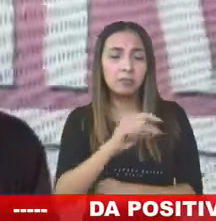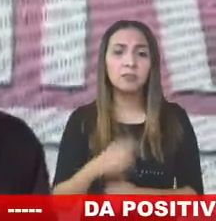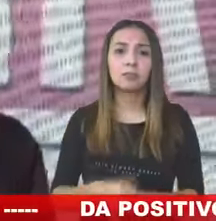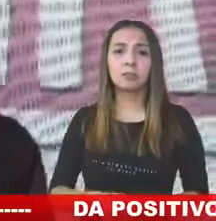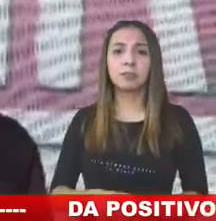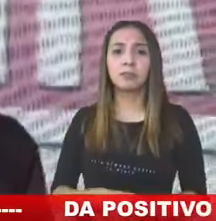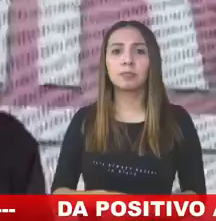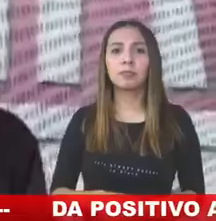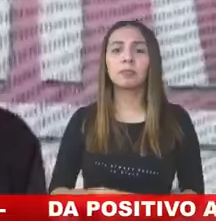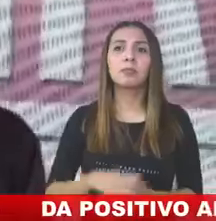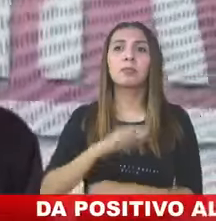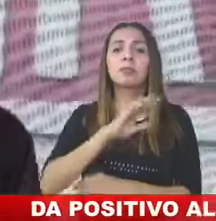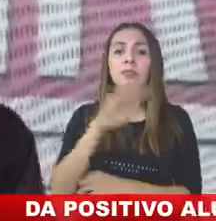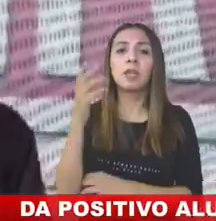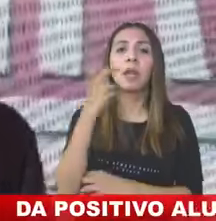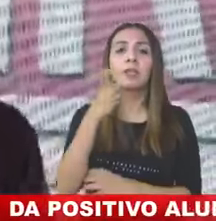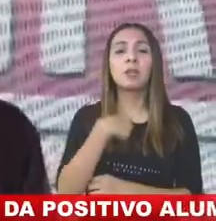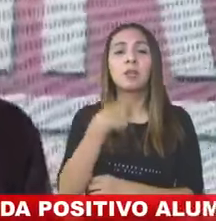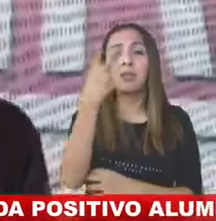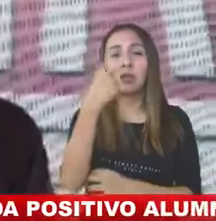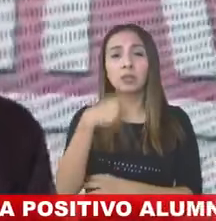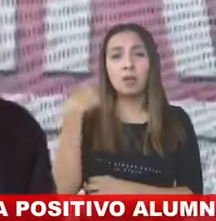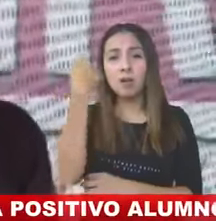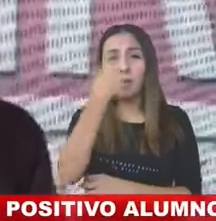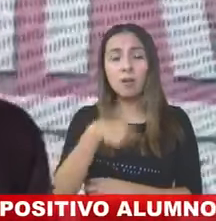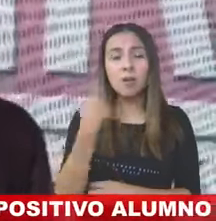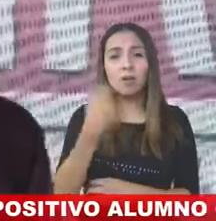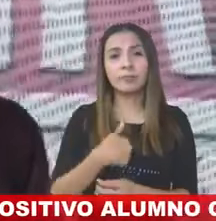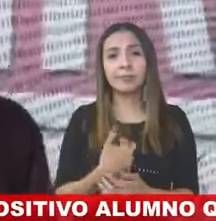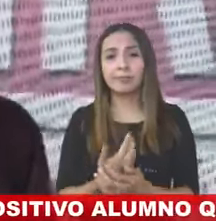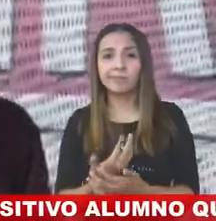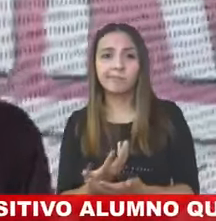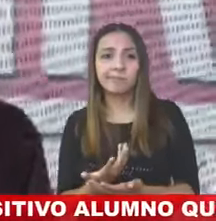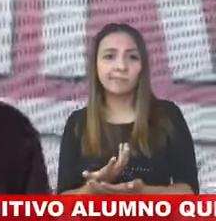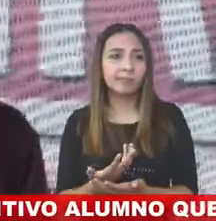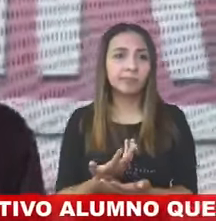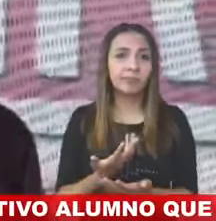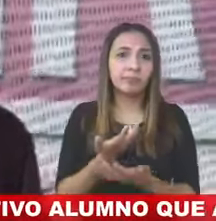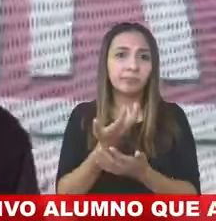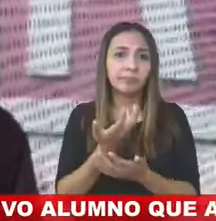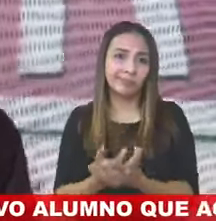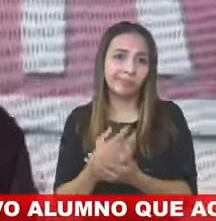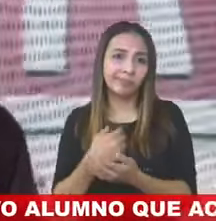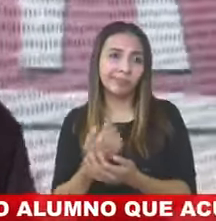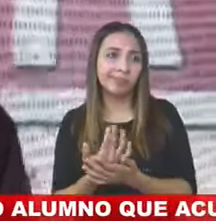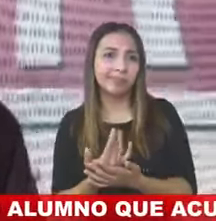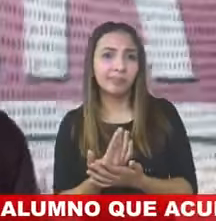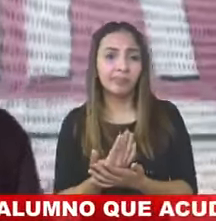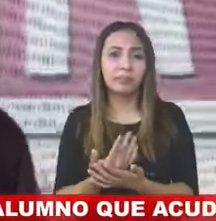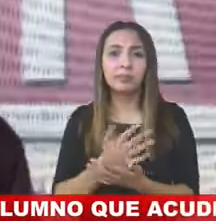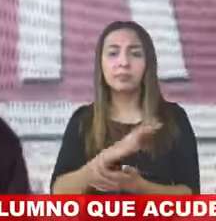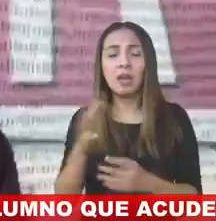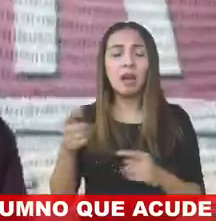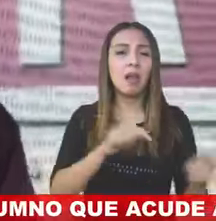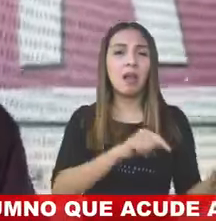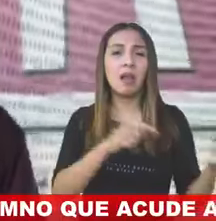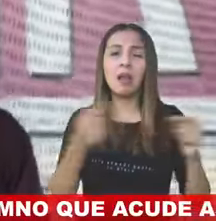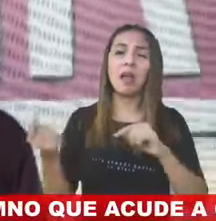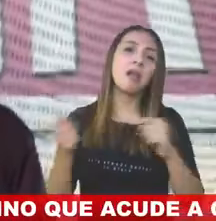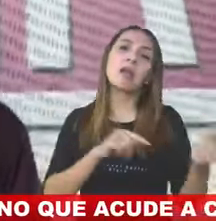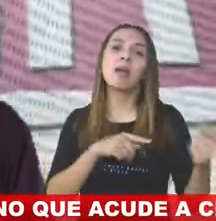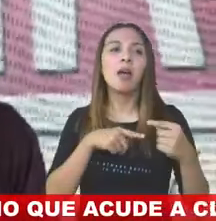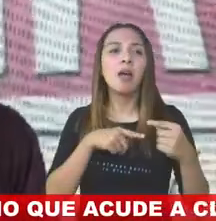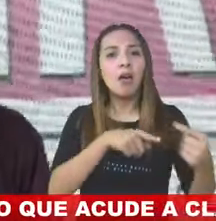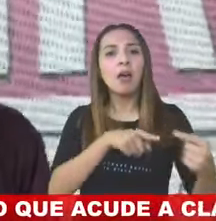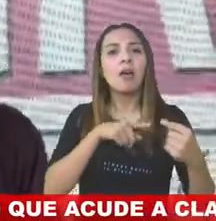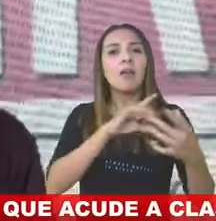yo posteriormente pues pierdo 2 horas ahí, pues prácticamente de descanso, ¿no? Para mí. Entre dimes y diretes con ellos de que por qué no estaban